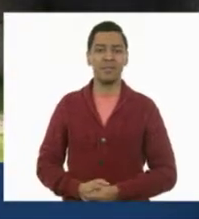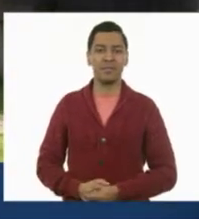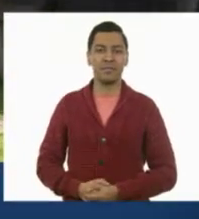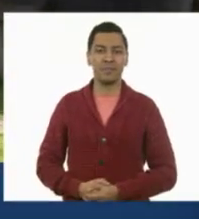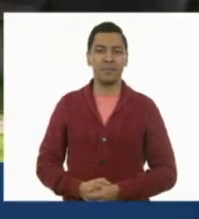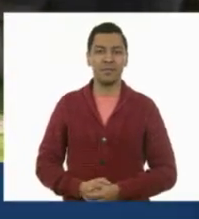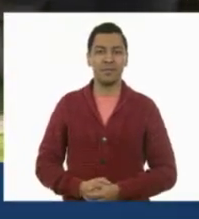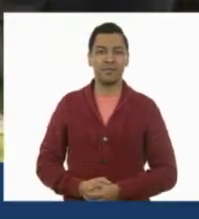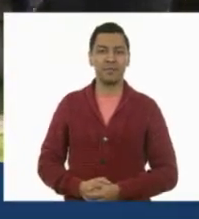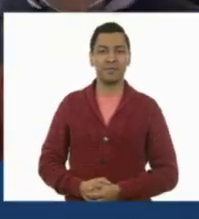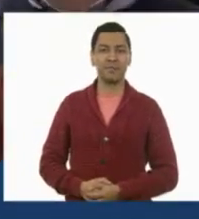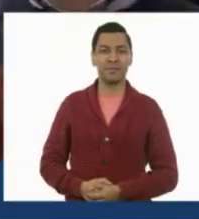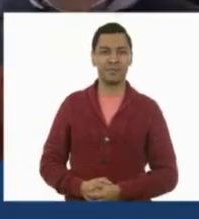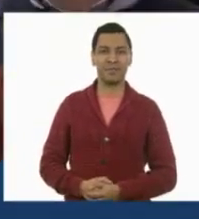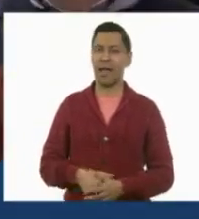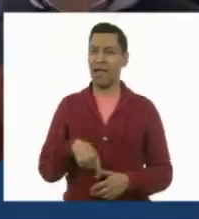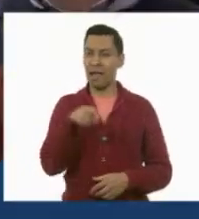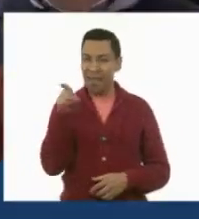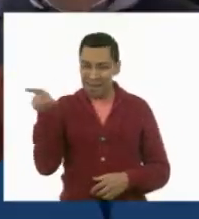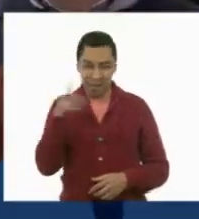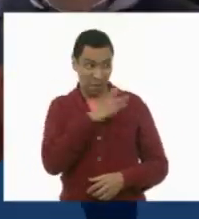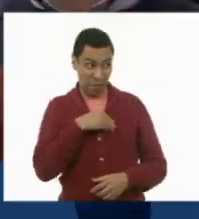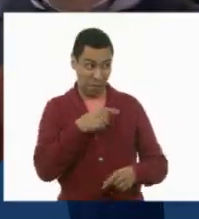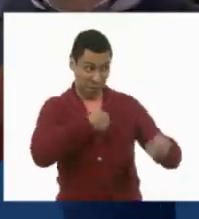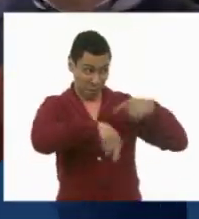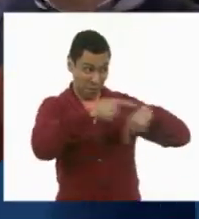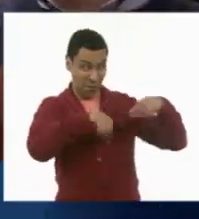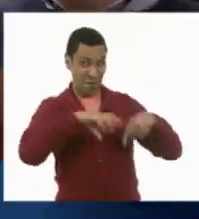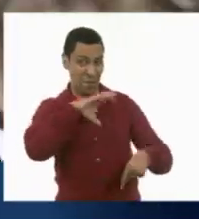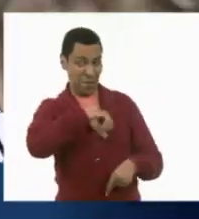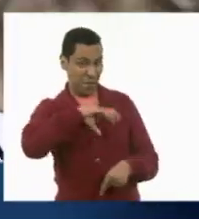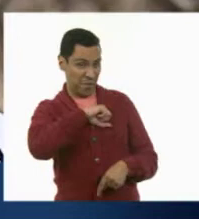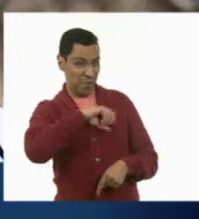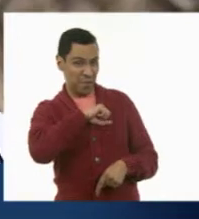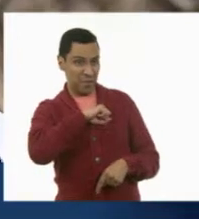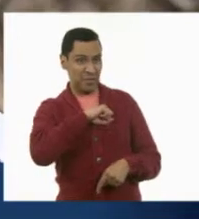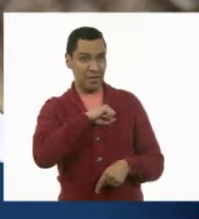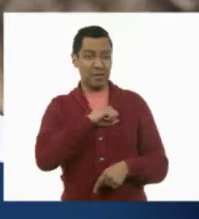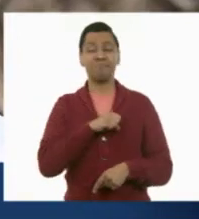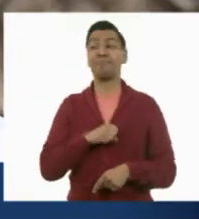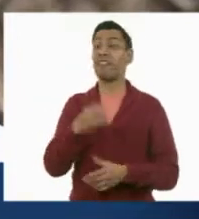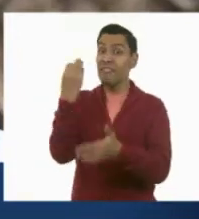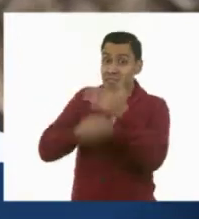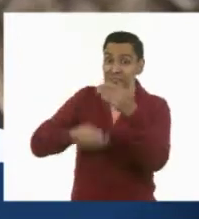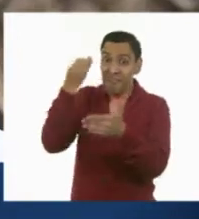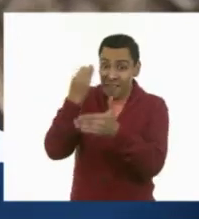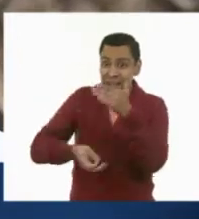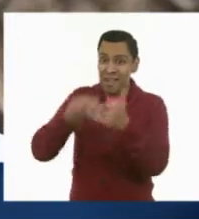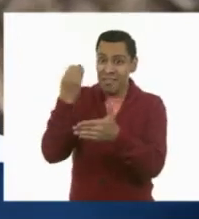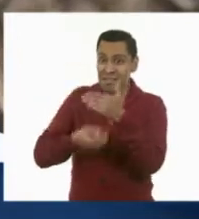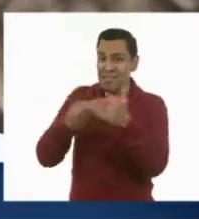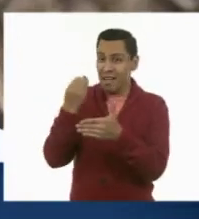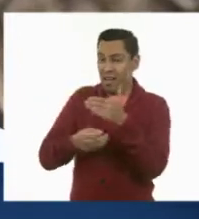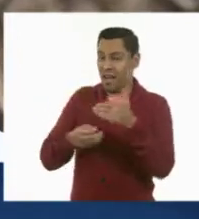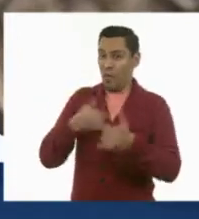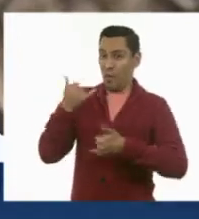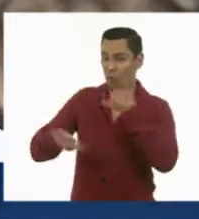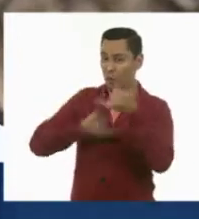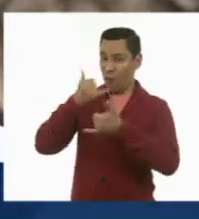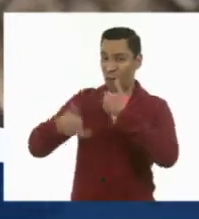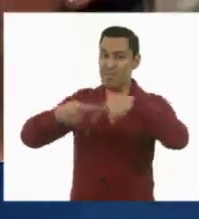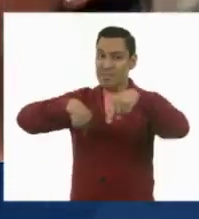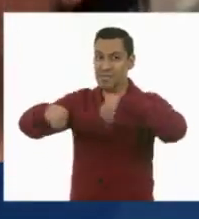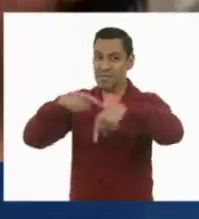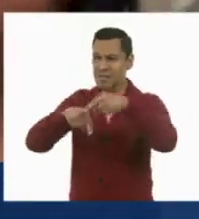A Brandon le gusta mucho el fútbol, ¿verdad? Lo adora. Está en la selección. Pues de hecho nos hacen falta jugadores para el torneo final del curso de verano. ¿Por qué no